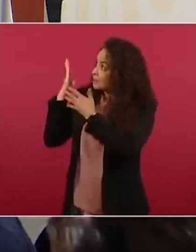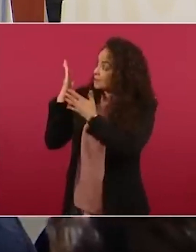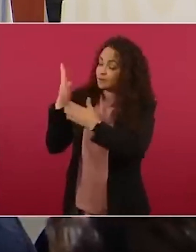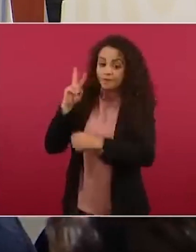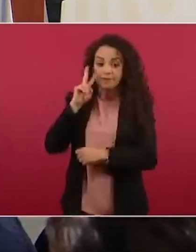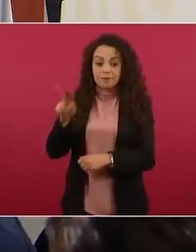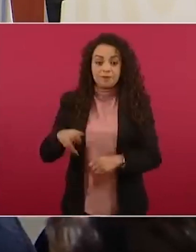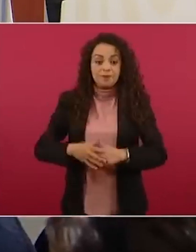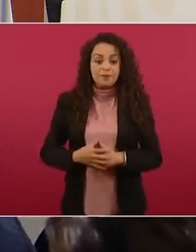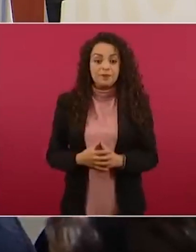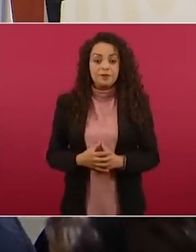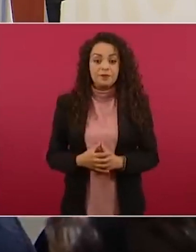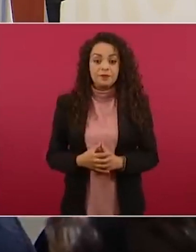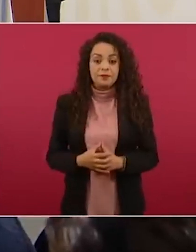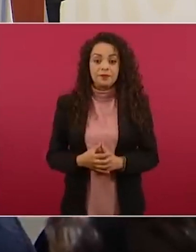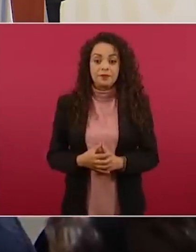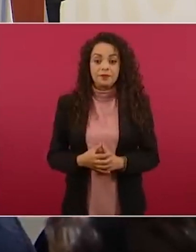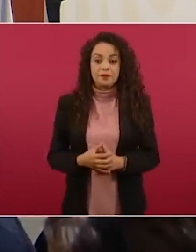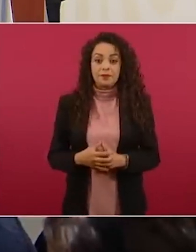Miren lo otro.